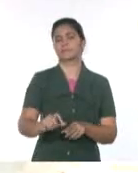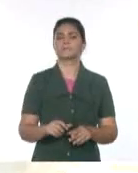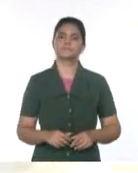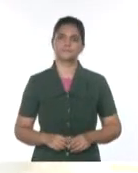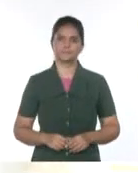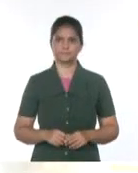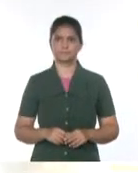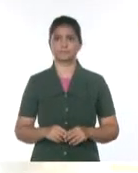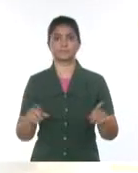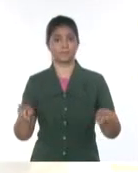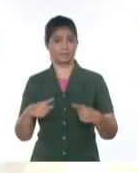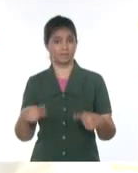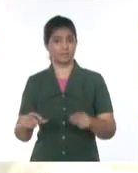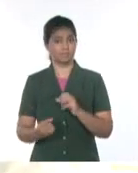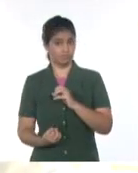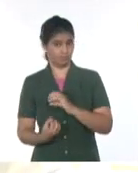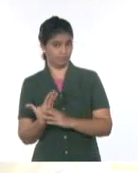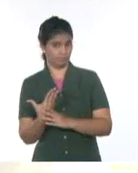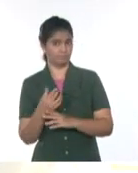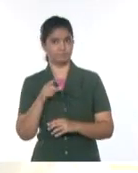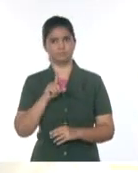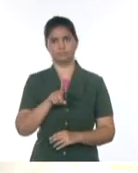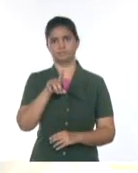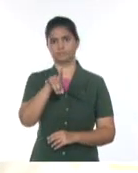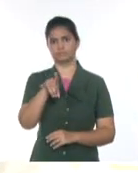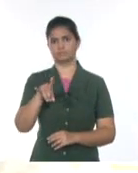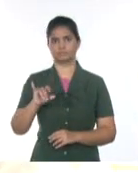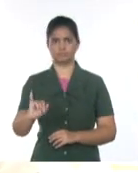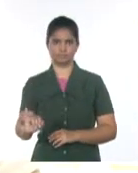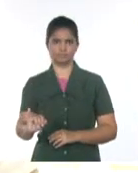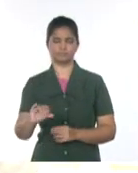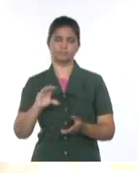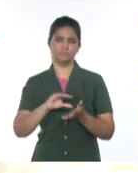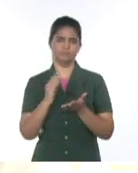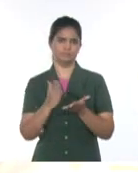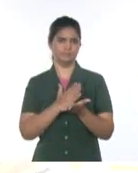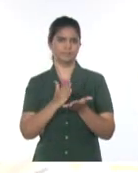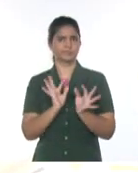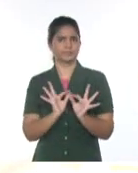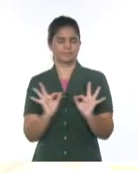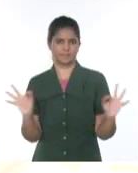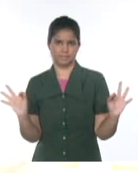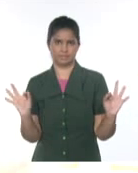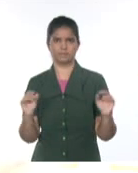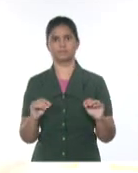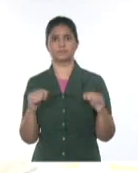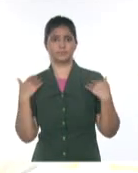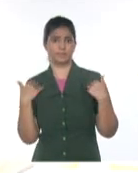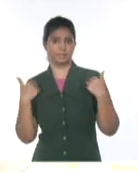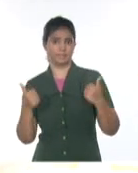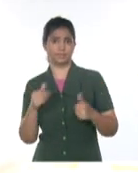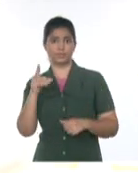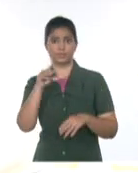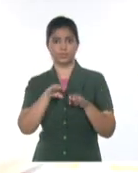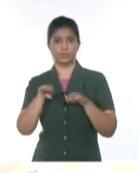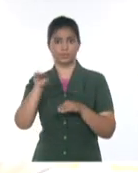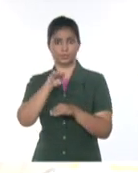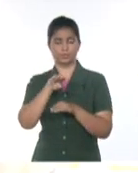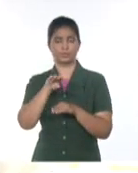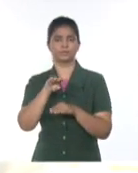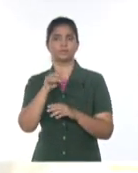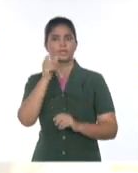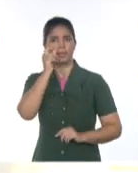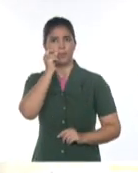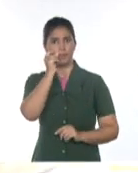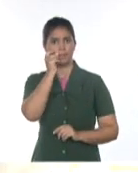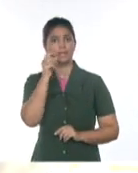el 1996. Era una revista especializada bajo la dirección del doctor Rolando Álvarez, que al mismo tiempo era